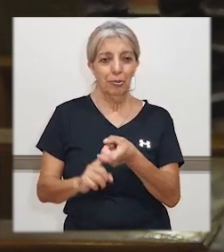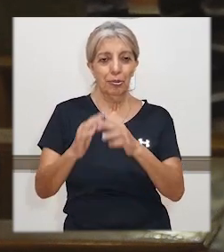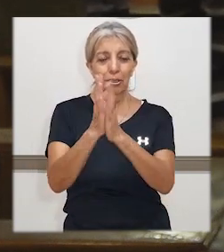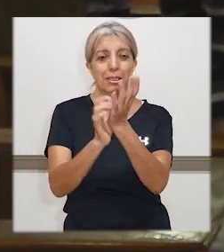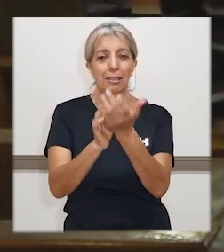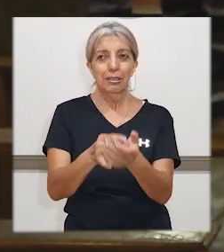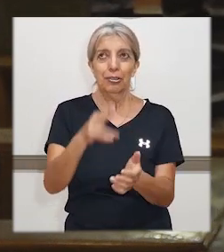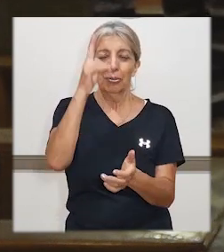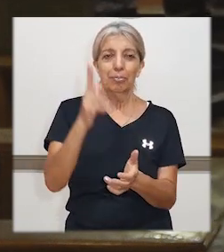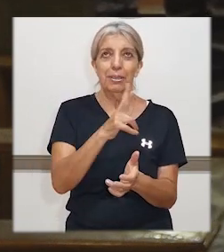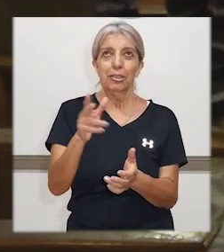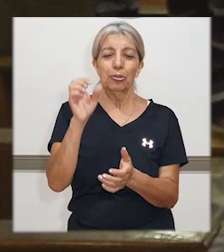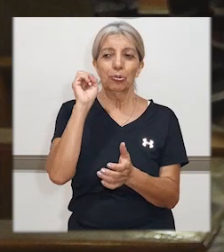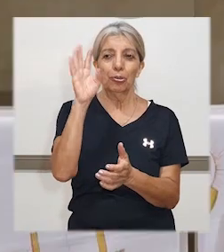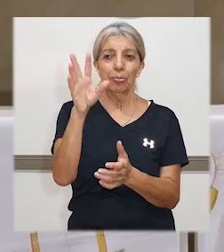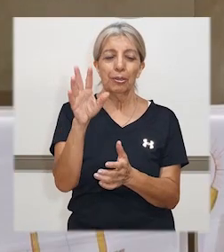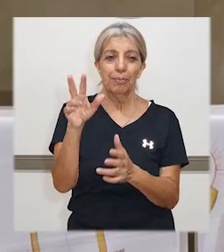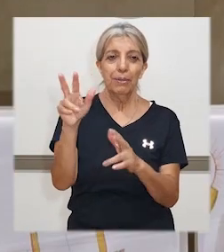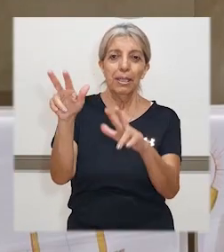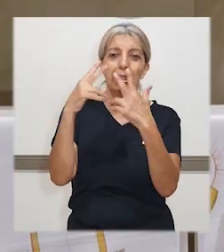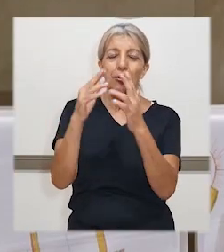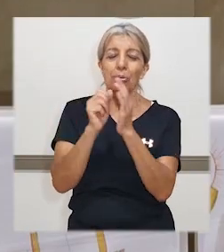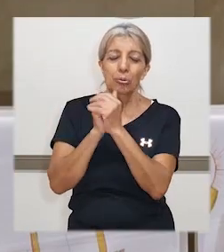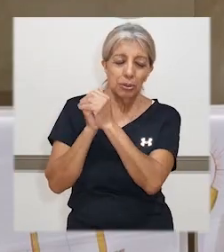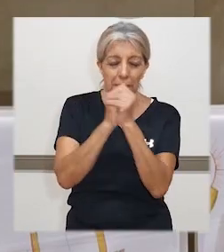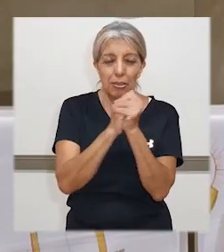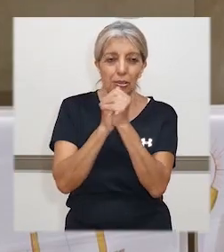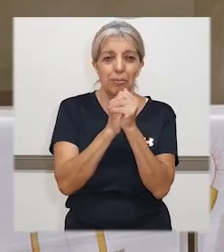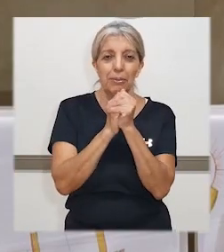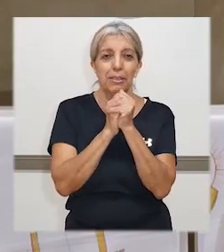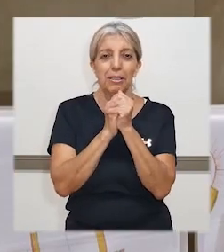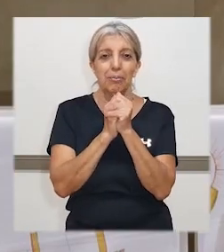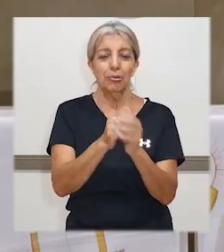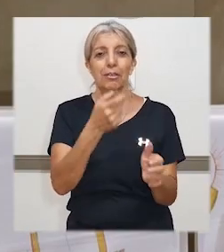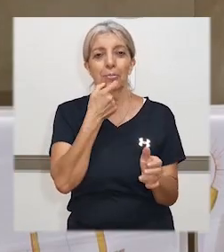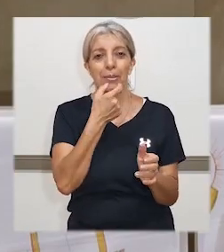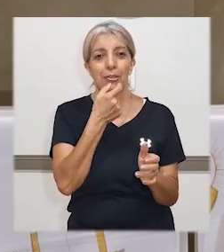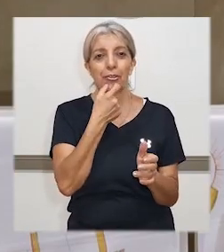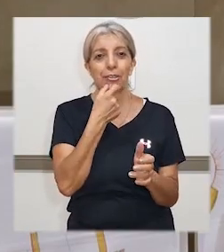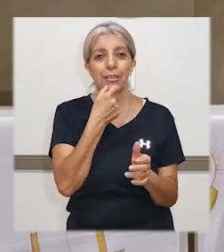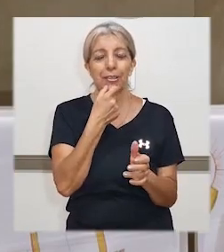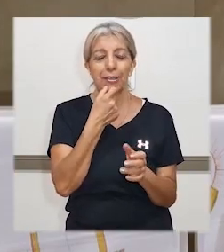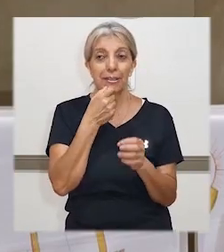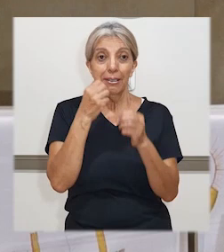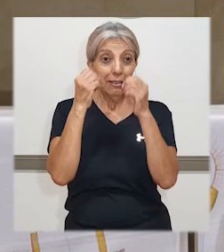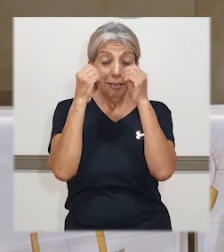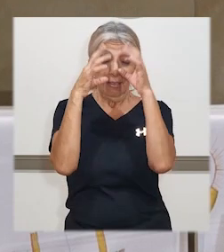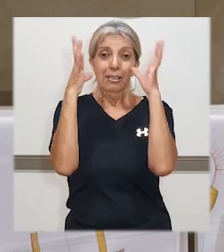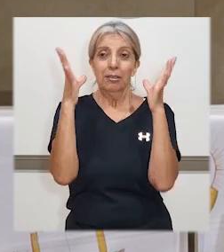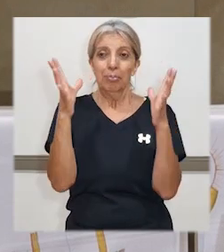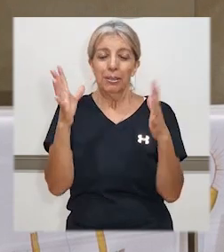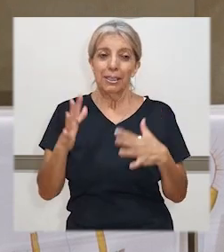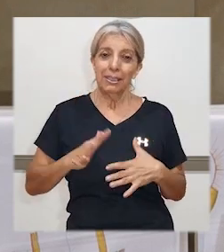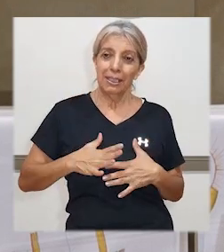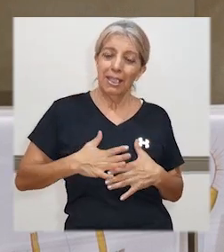sea tu nombre por siempre. Escucha la súplica de tu Iglesia en Mendoza. Despierta